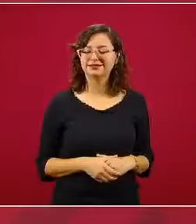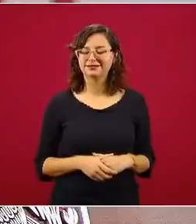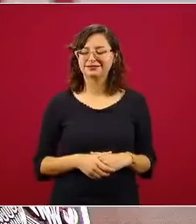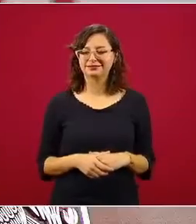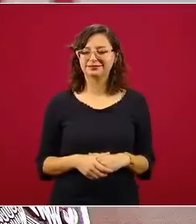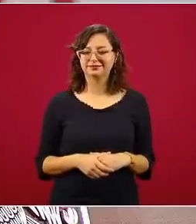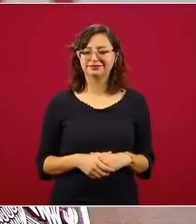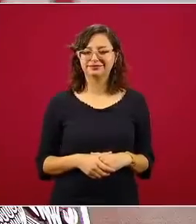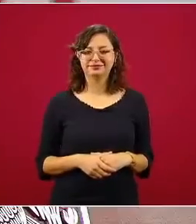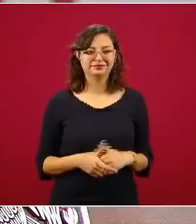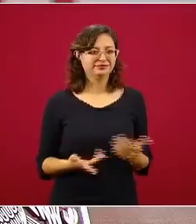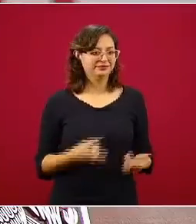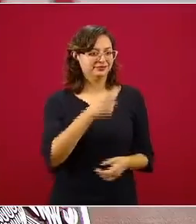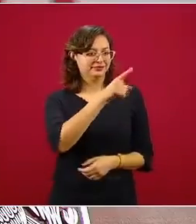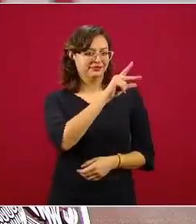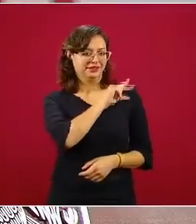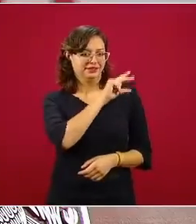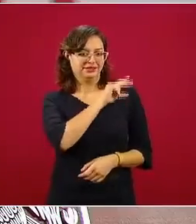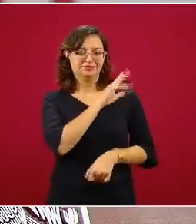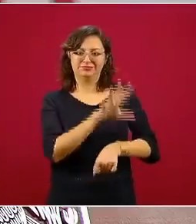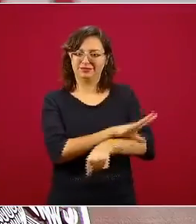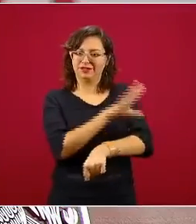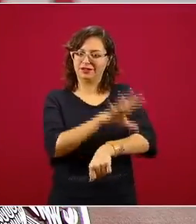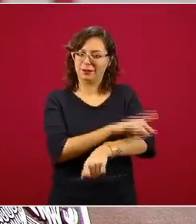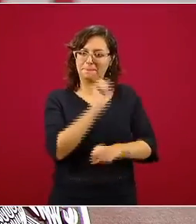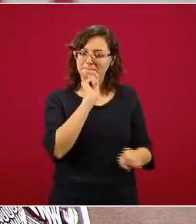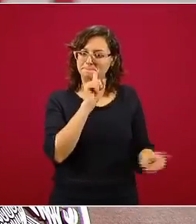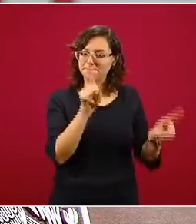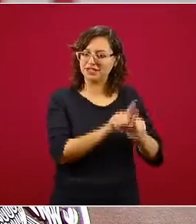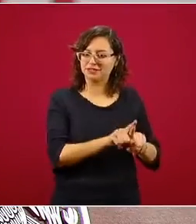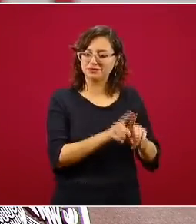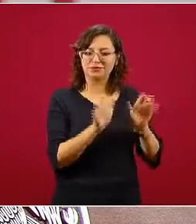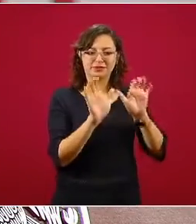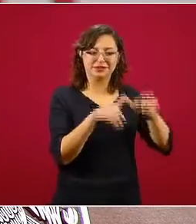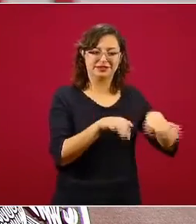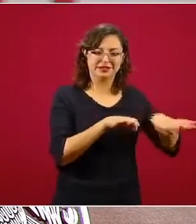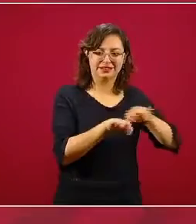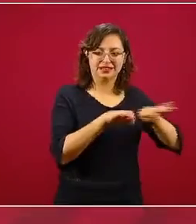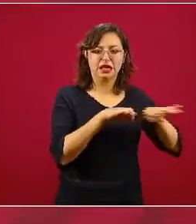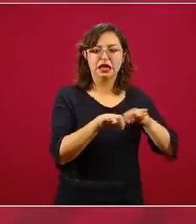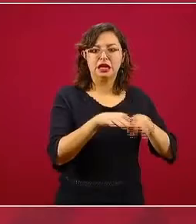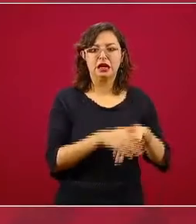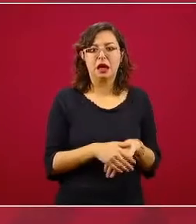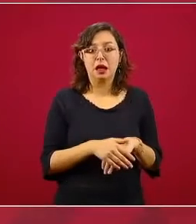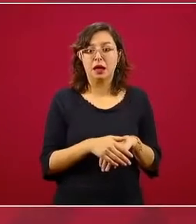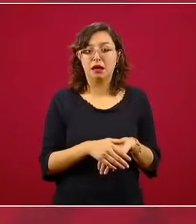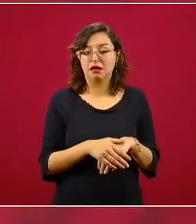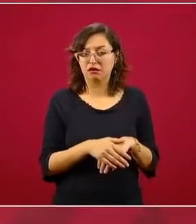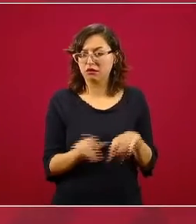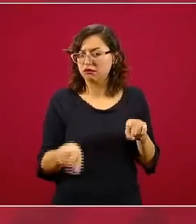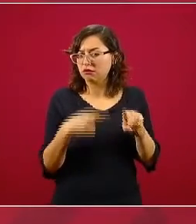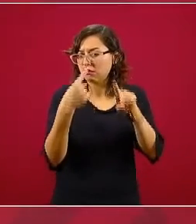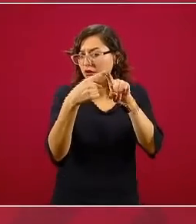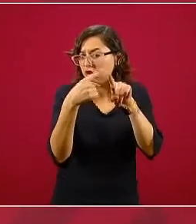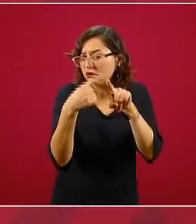particulares de generación de energía. No voy a ahondar sobre el asunto